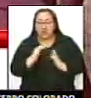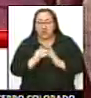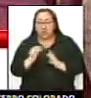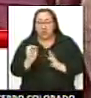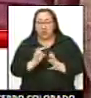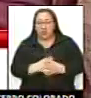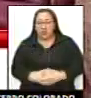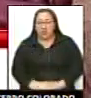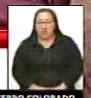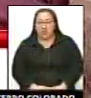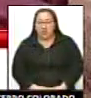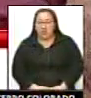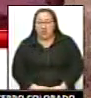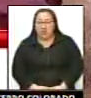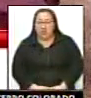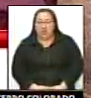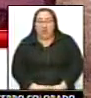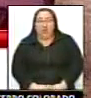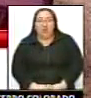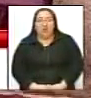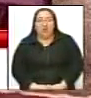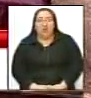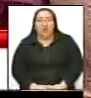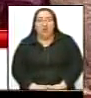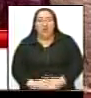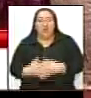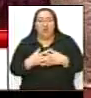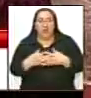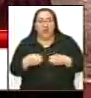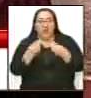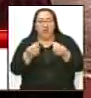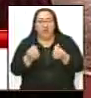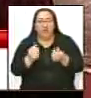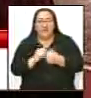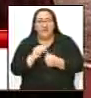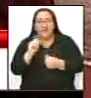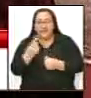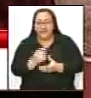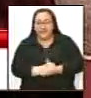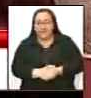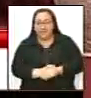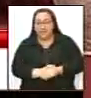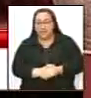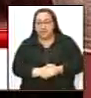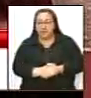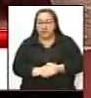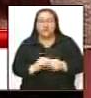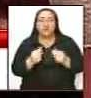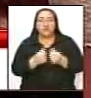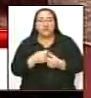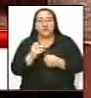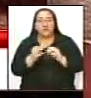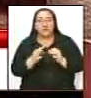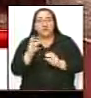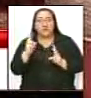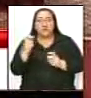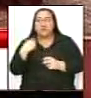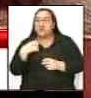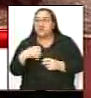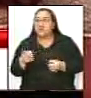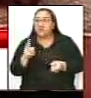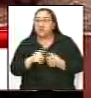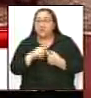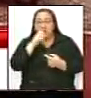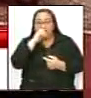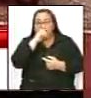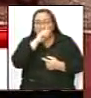1.378.945.729.000 millones de dólares americanos, destinado a lo siguiente. Primero, sectores económicos y sociales hasta